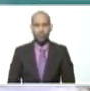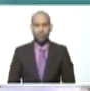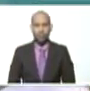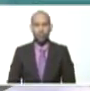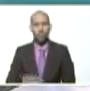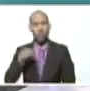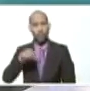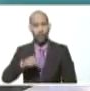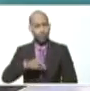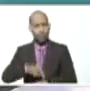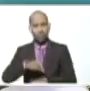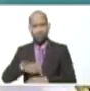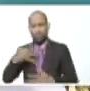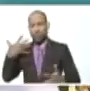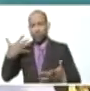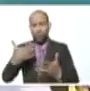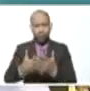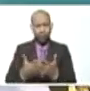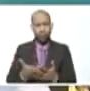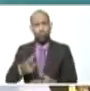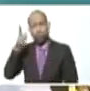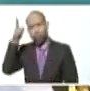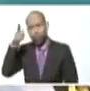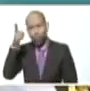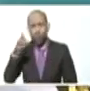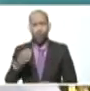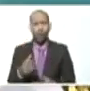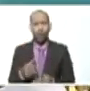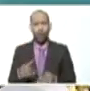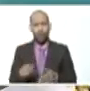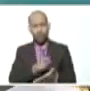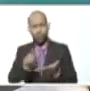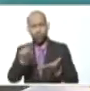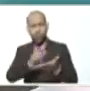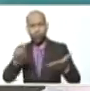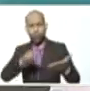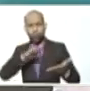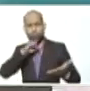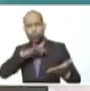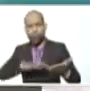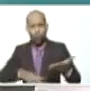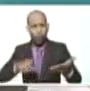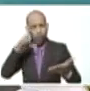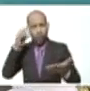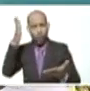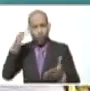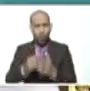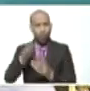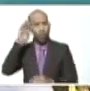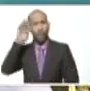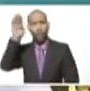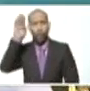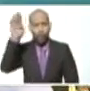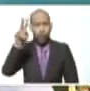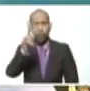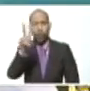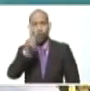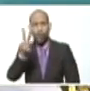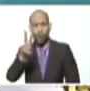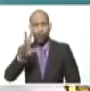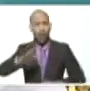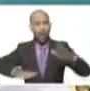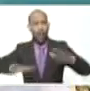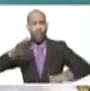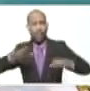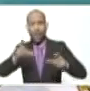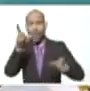Esto es típico de la lógica del Evangelio. El futuro de Venezuela depende de personas capaces